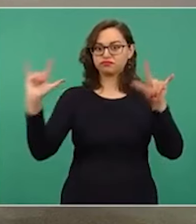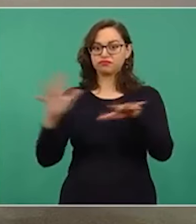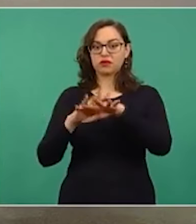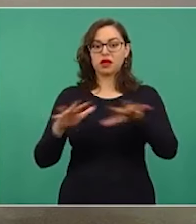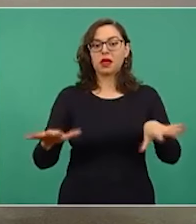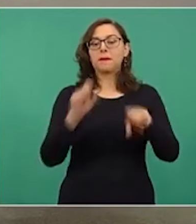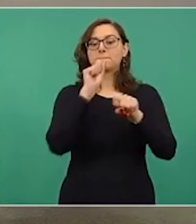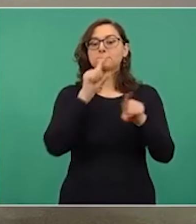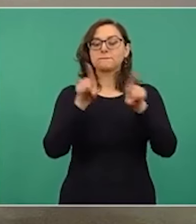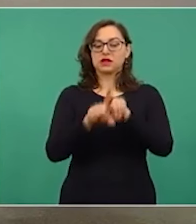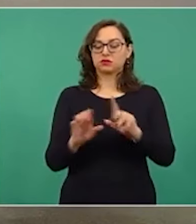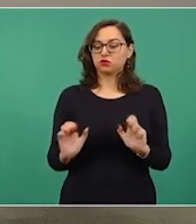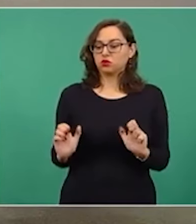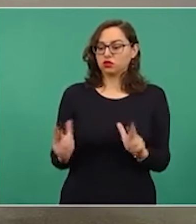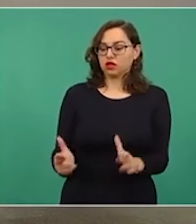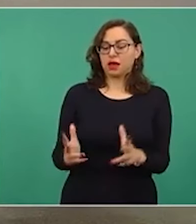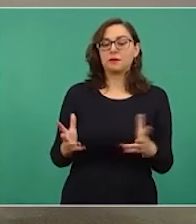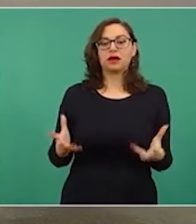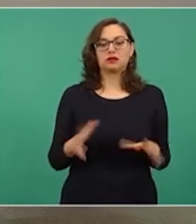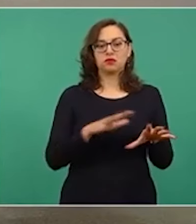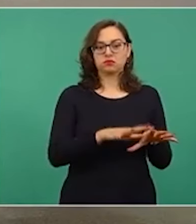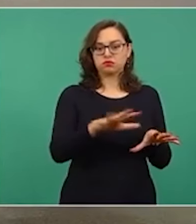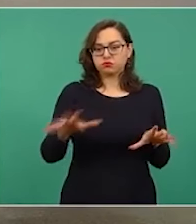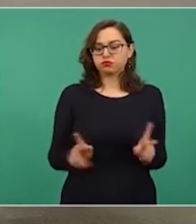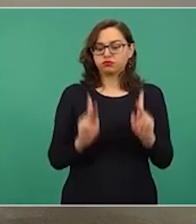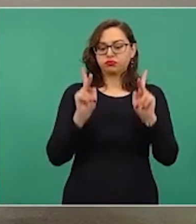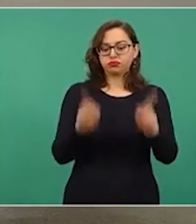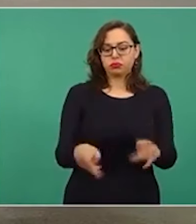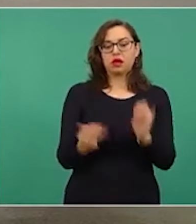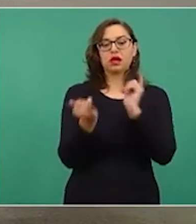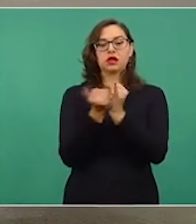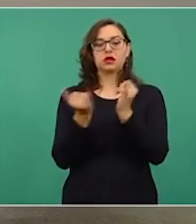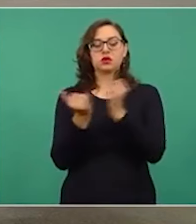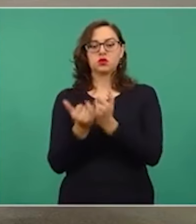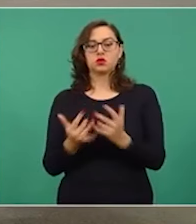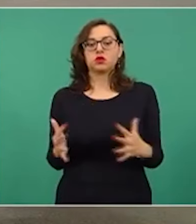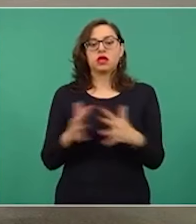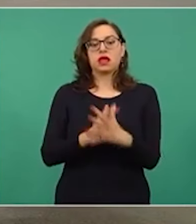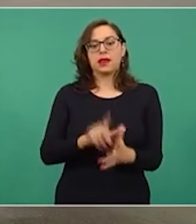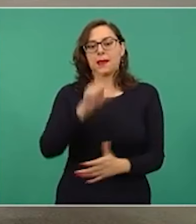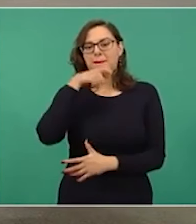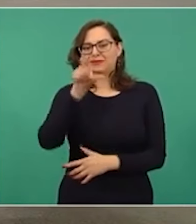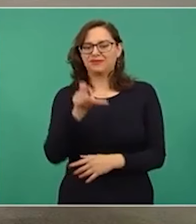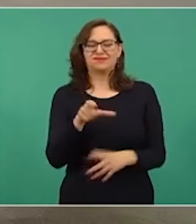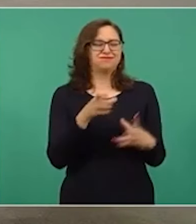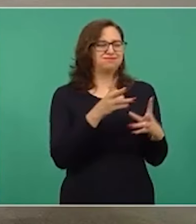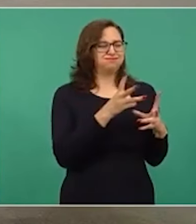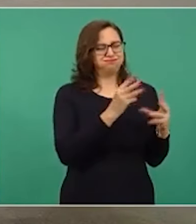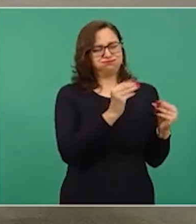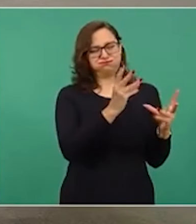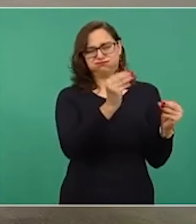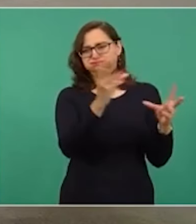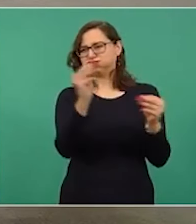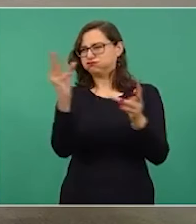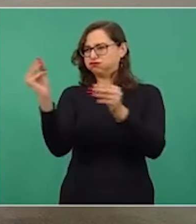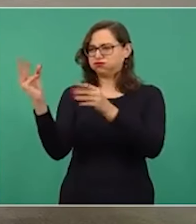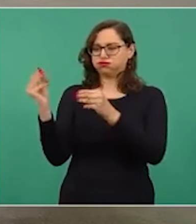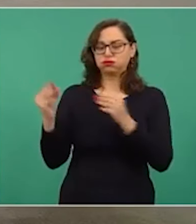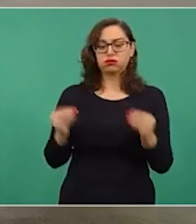también por primera vez están juntas, la guerrera águila de Tehuacán y cientos de piezas más de todas las regiones del